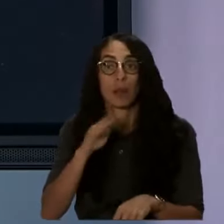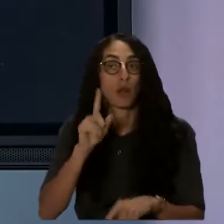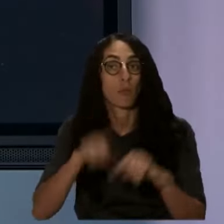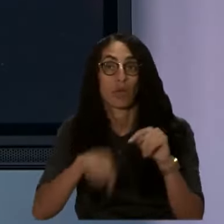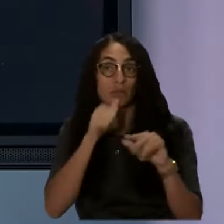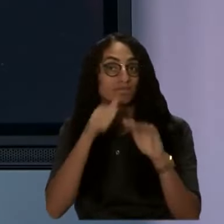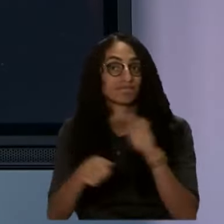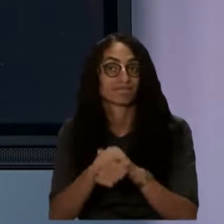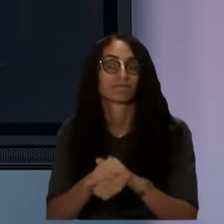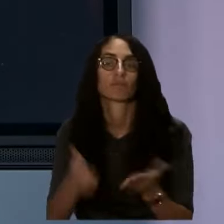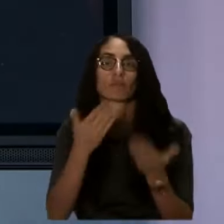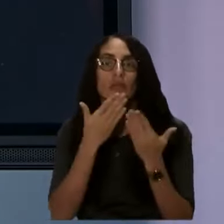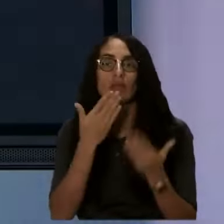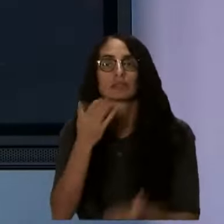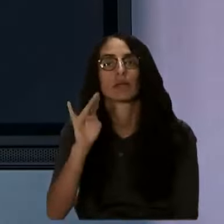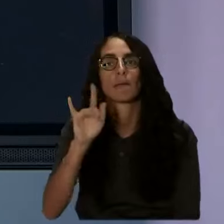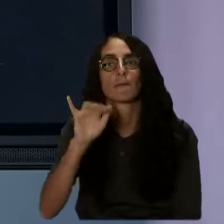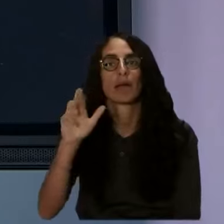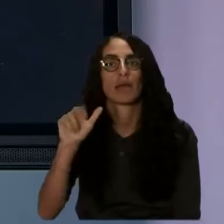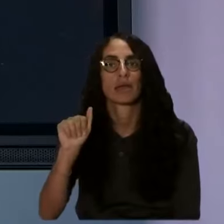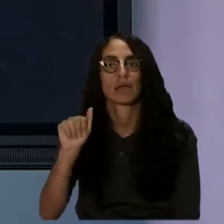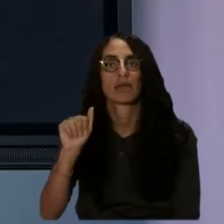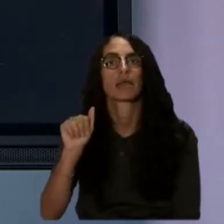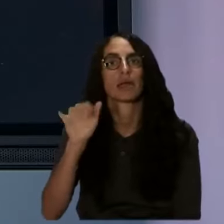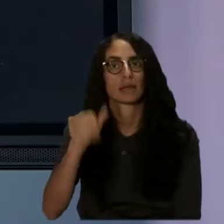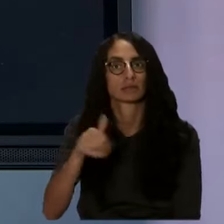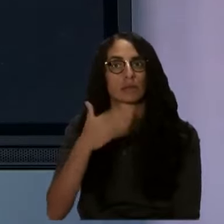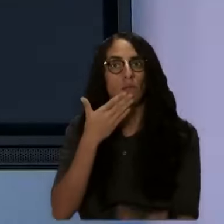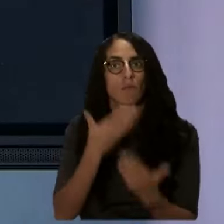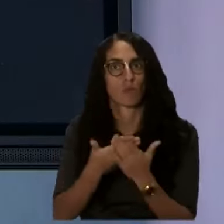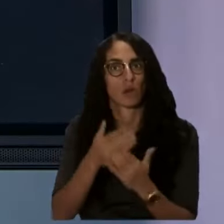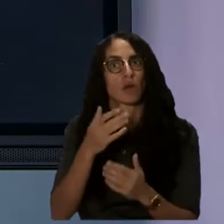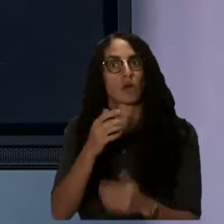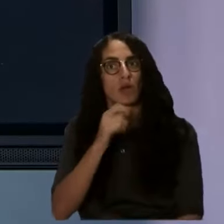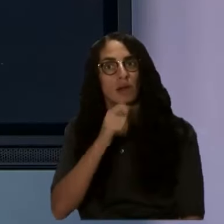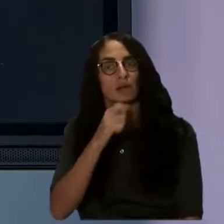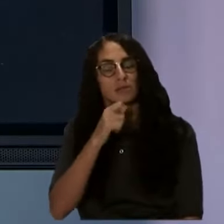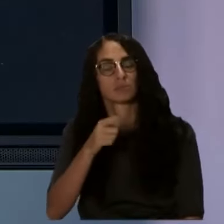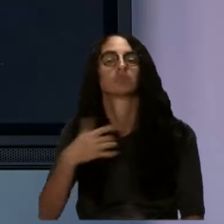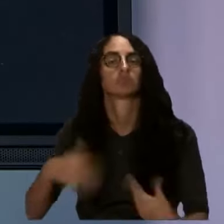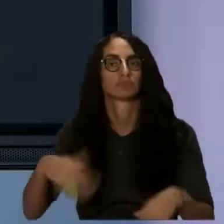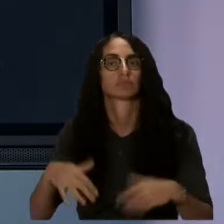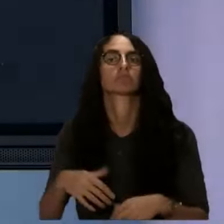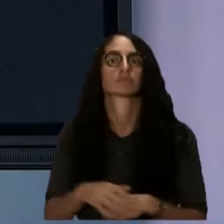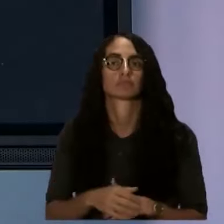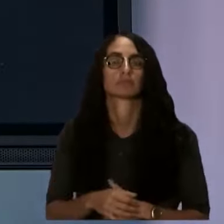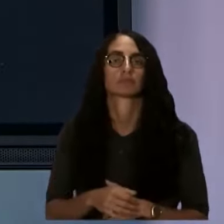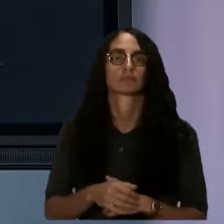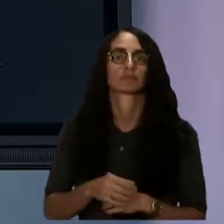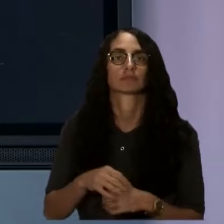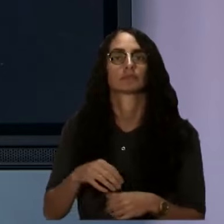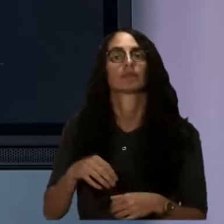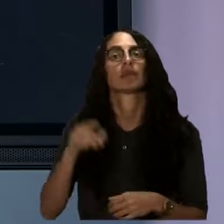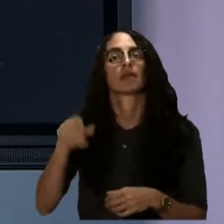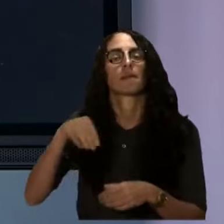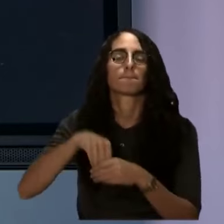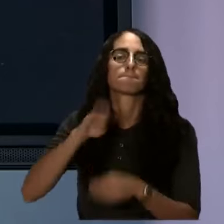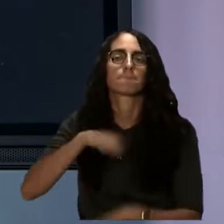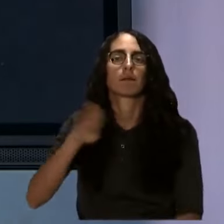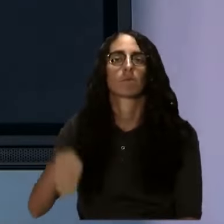Okay gracias a la compañera mayira Acevedo por este interesante reportaje de este equipo de detección de disparos en la ciudad de los vaqueros de